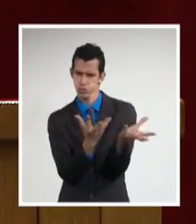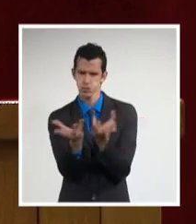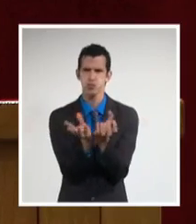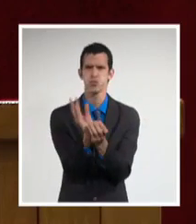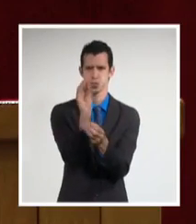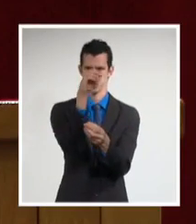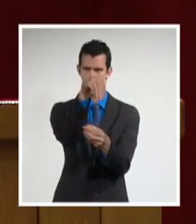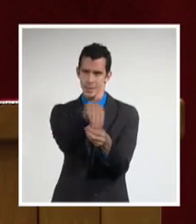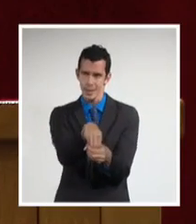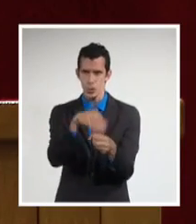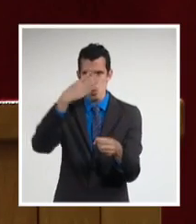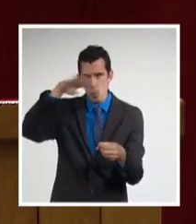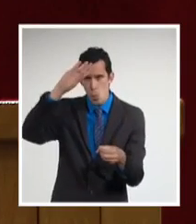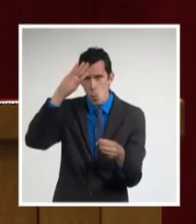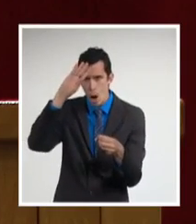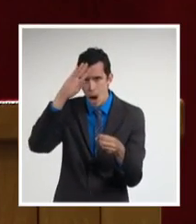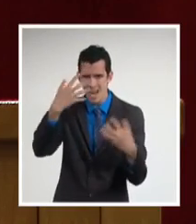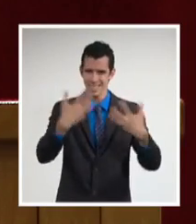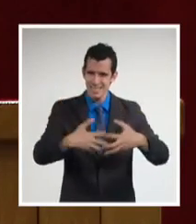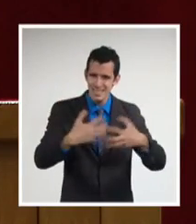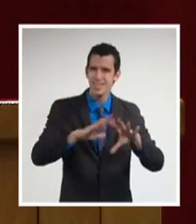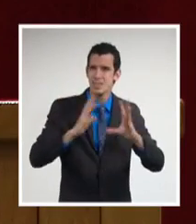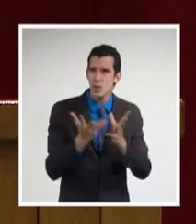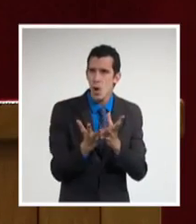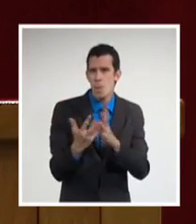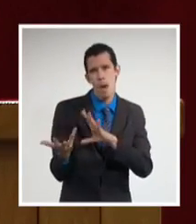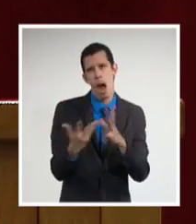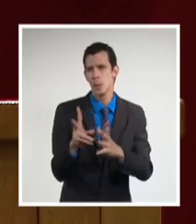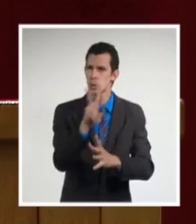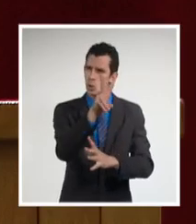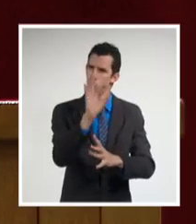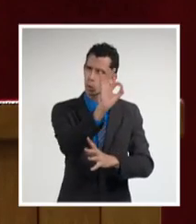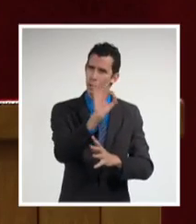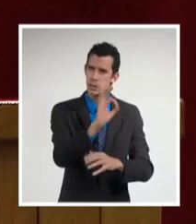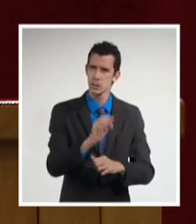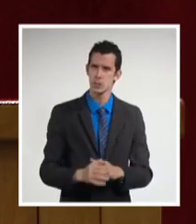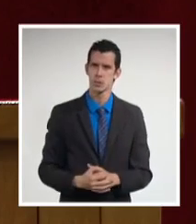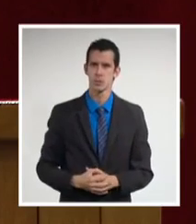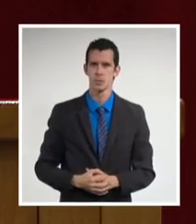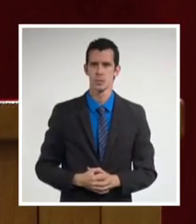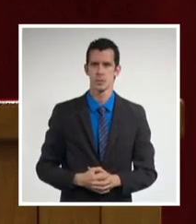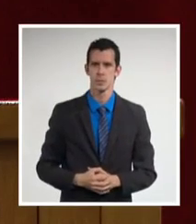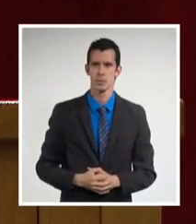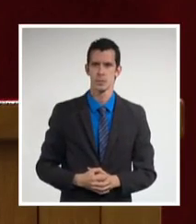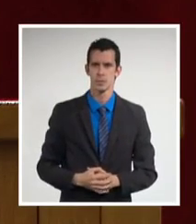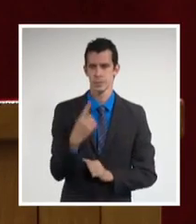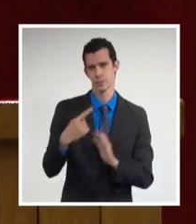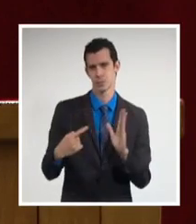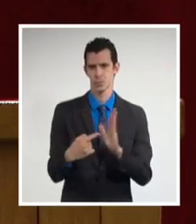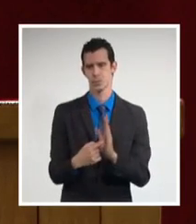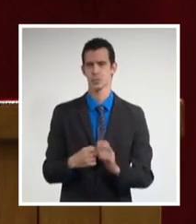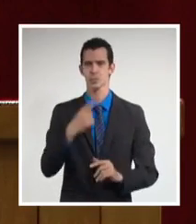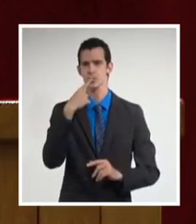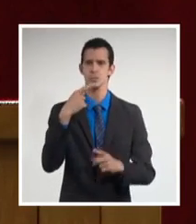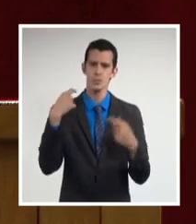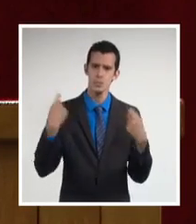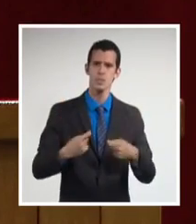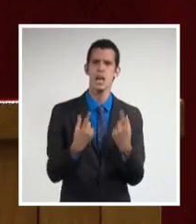2%. Para el desempeño armónico y equilibrado de la economía, se requiere del aporte de todos los actores y